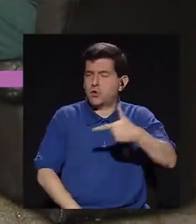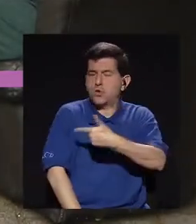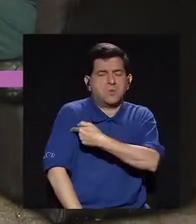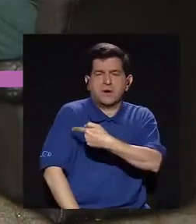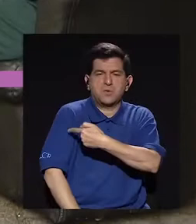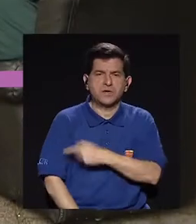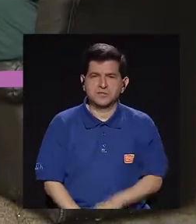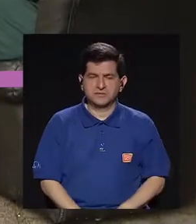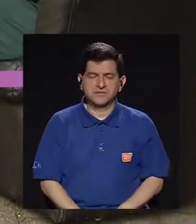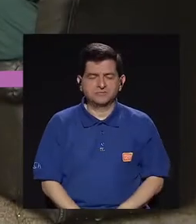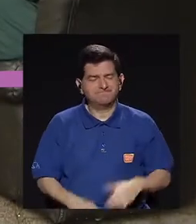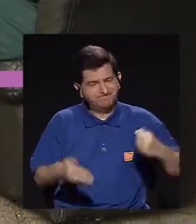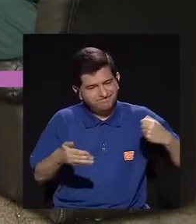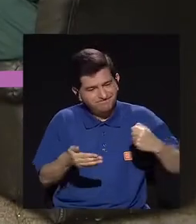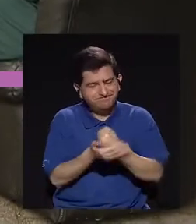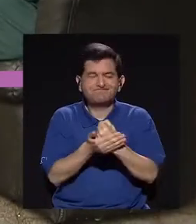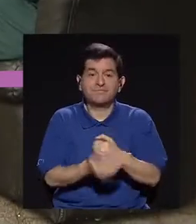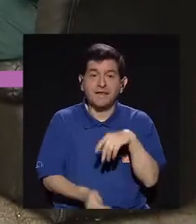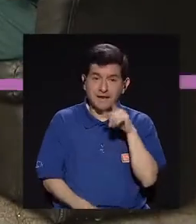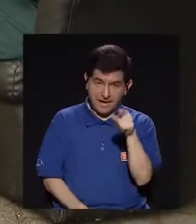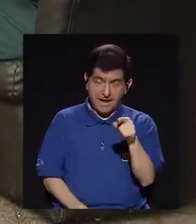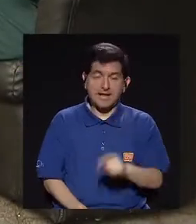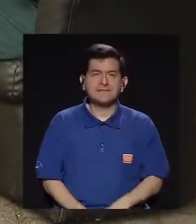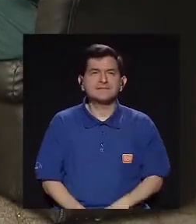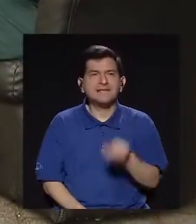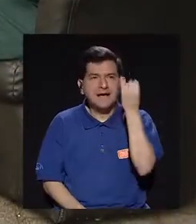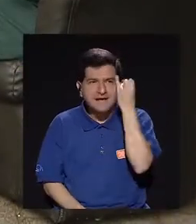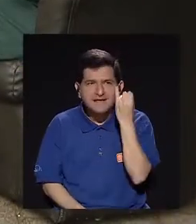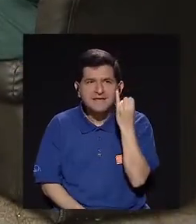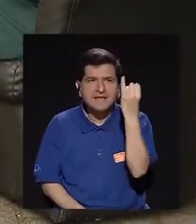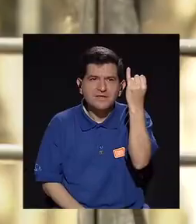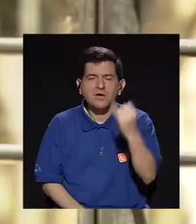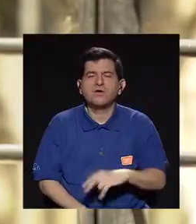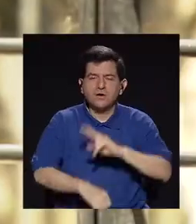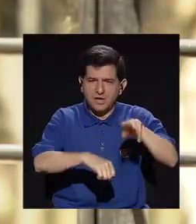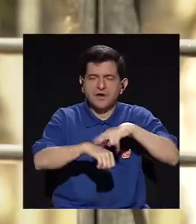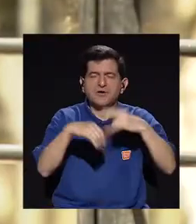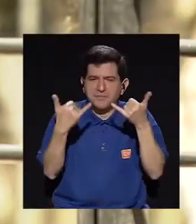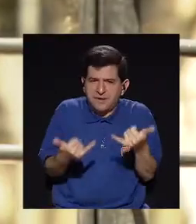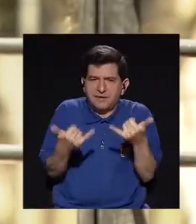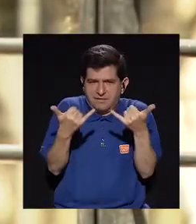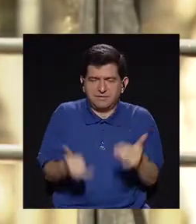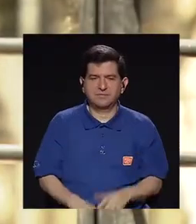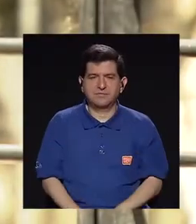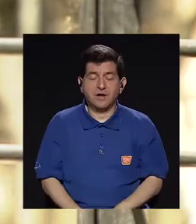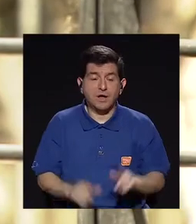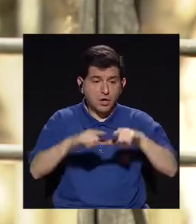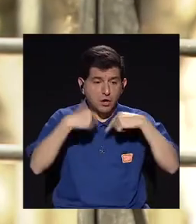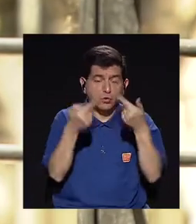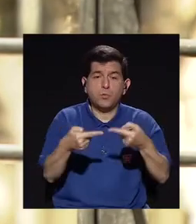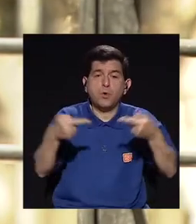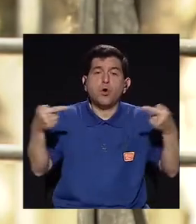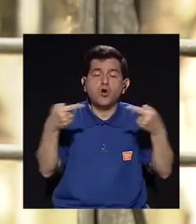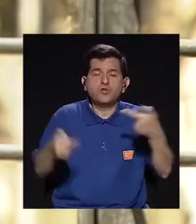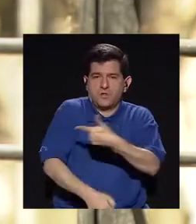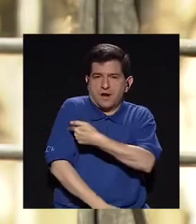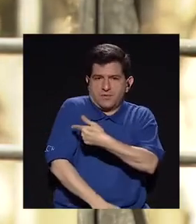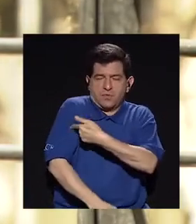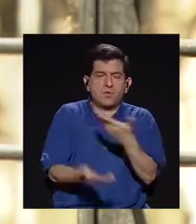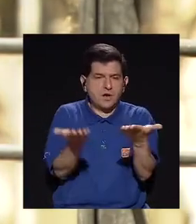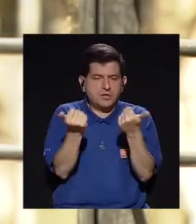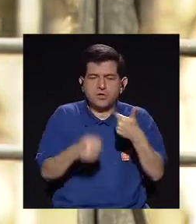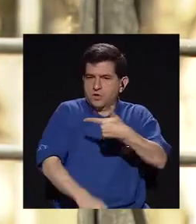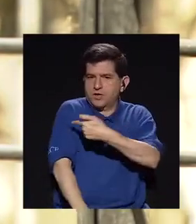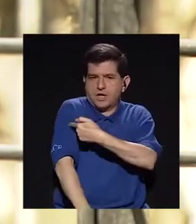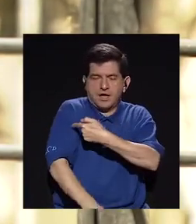no vacunarme? ¿Por qué las personas no desafortunadamente vacunan? Esa es una corriente muy frecuente en estos días, que son los grupos antivacunas.